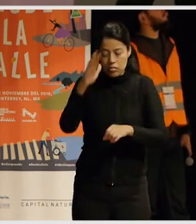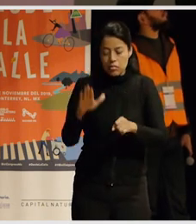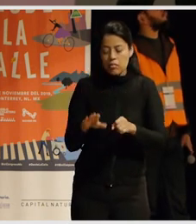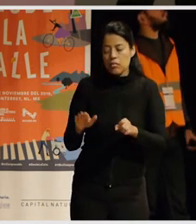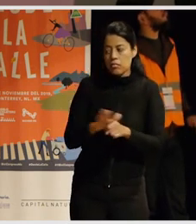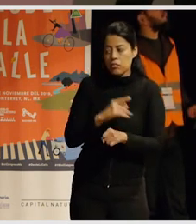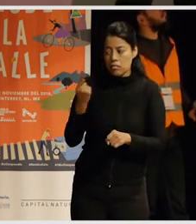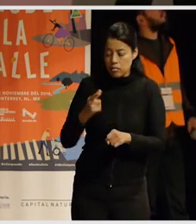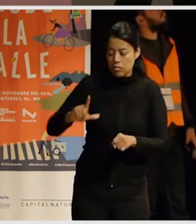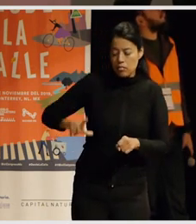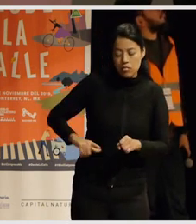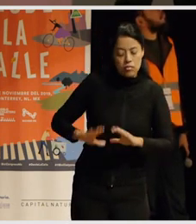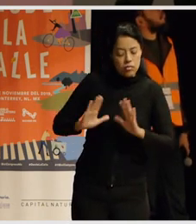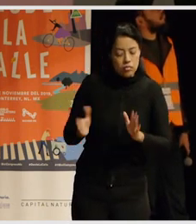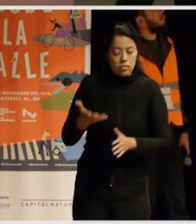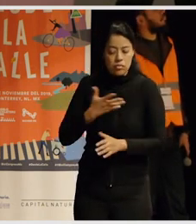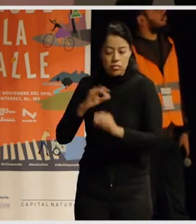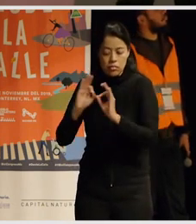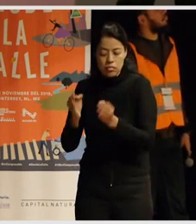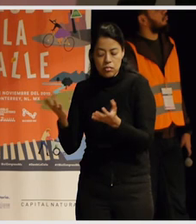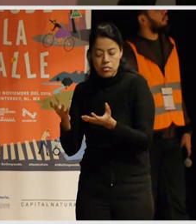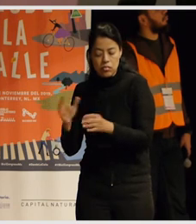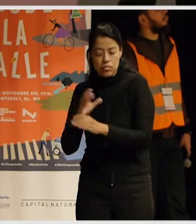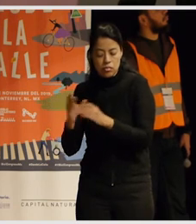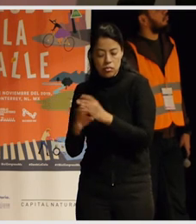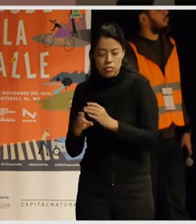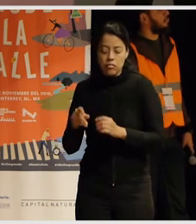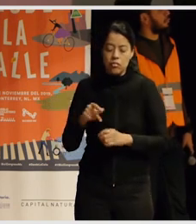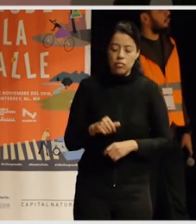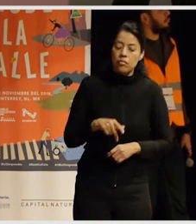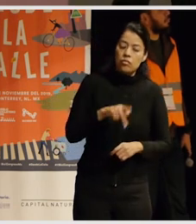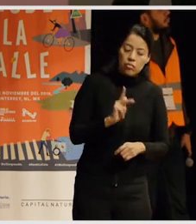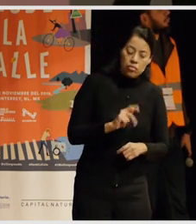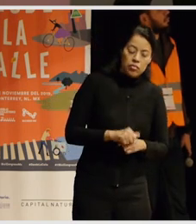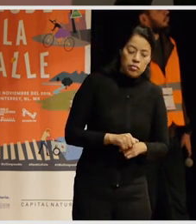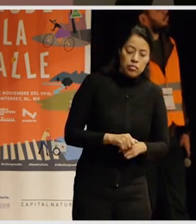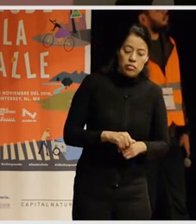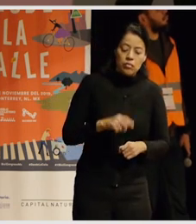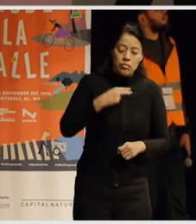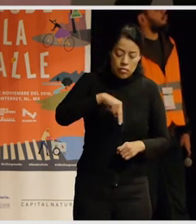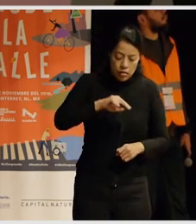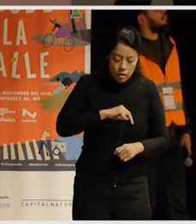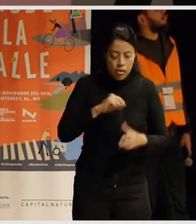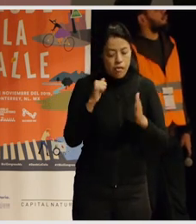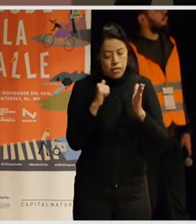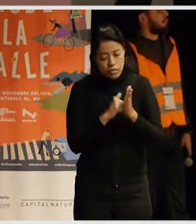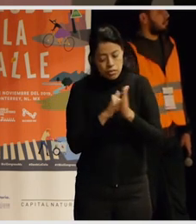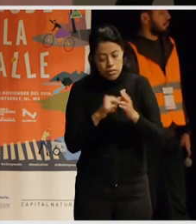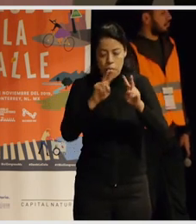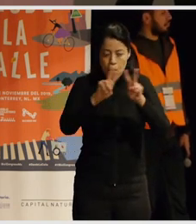una una manera de hacer las cosas entonces para eso es por un lado y por el otro lado si tocamos puertas con